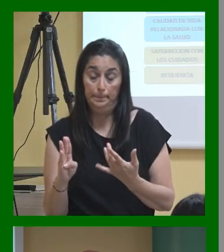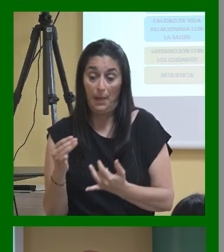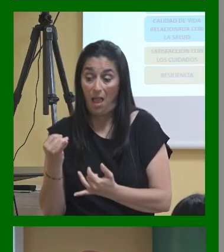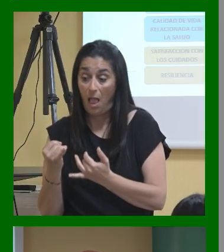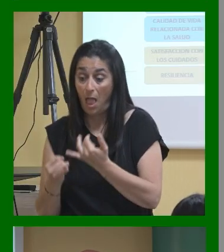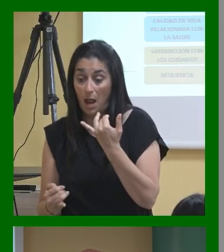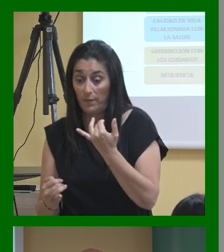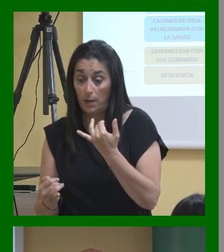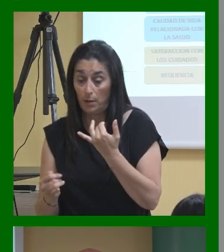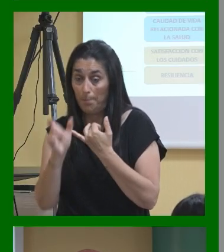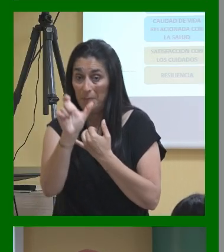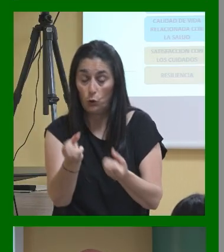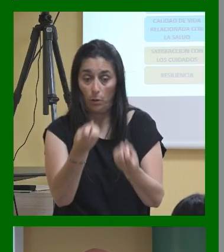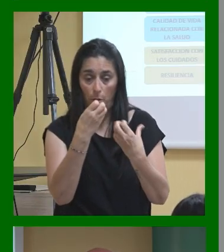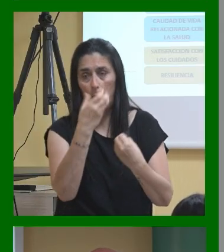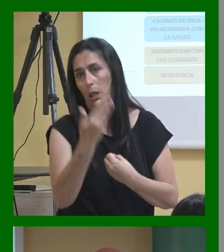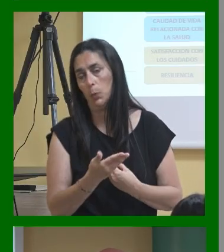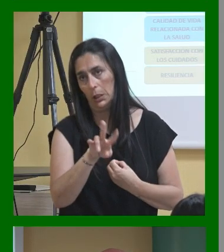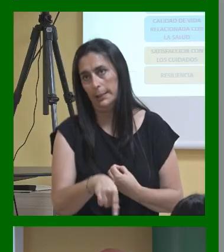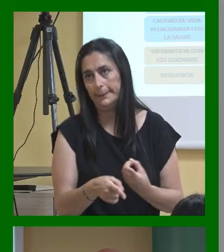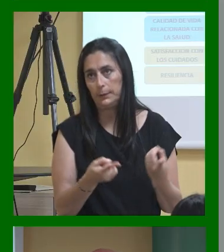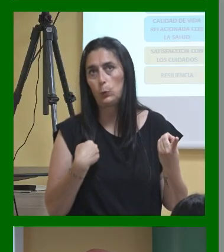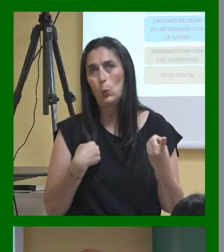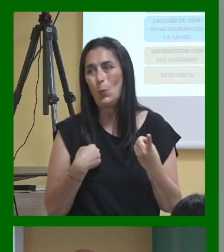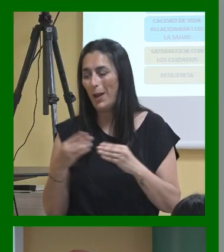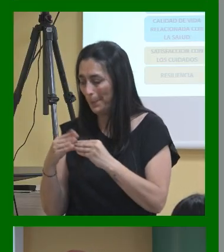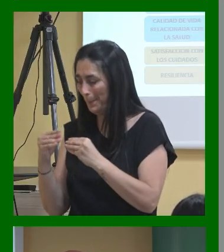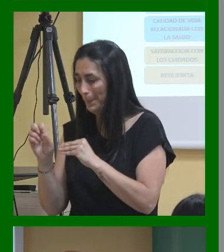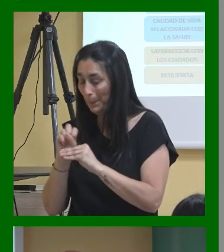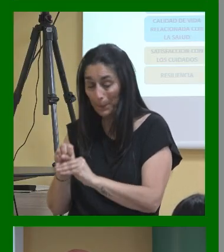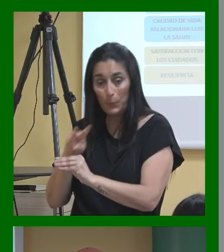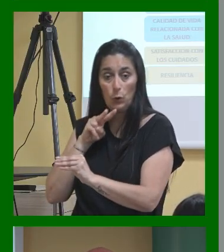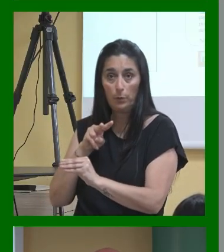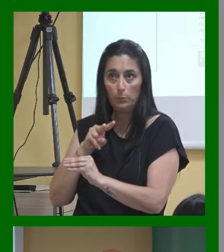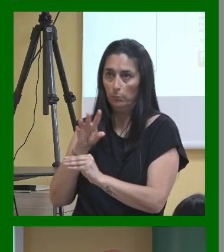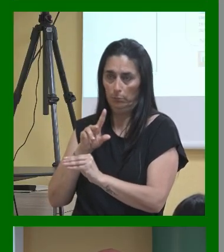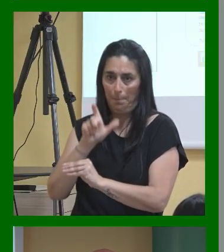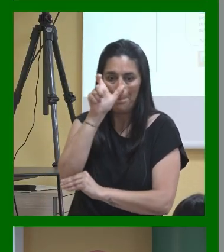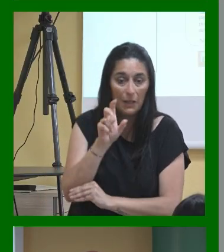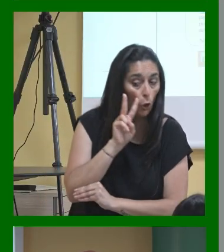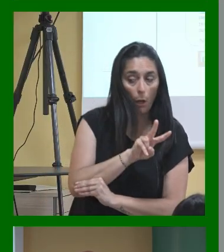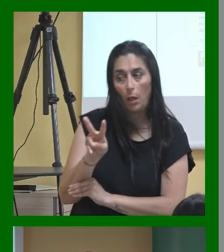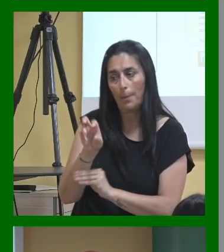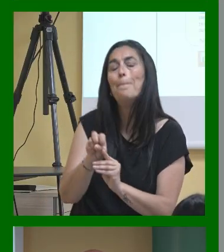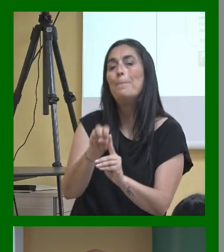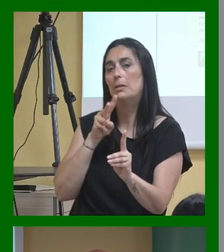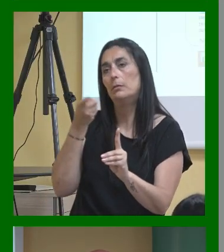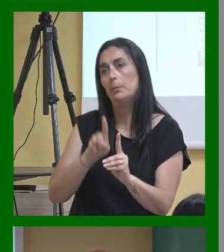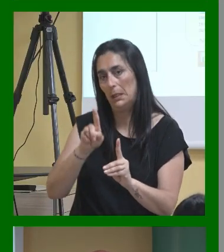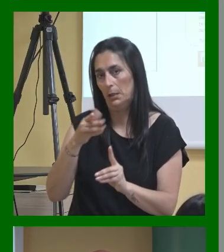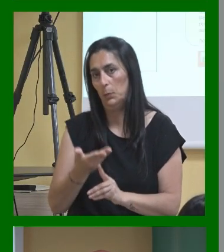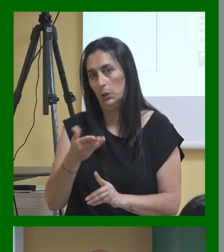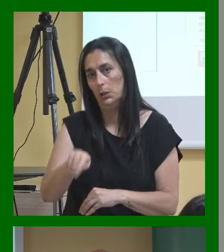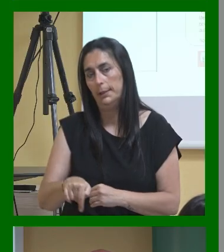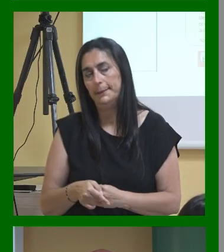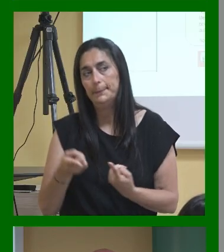es fundamental. Por tanto, no solamente perspectiva del paciente, sino la perspectiva del observador. Y aquí os